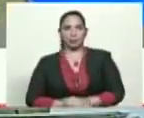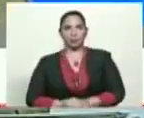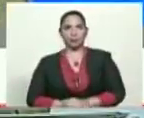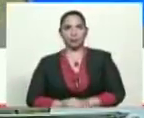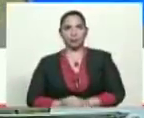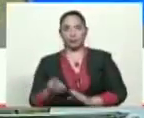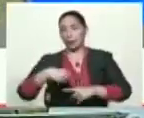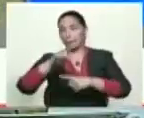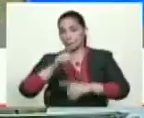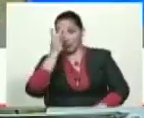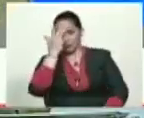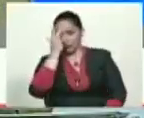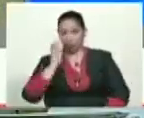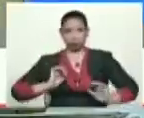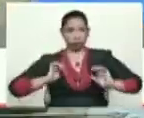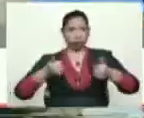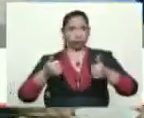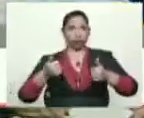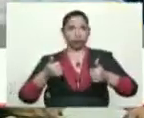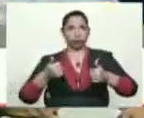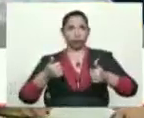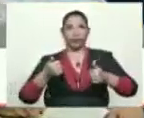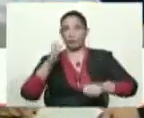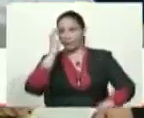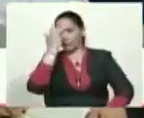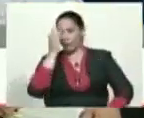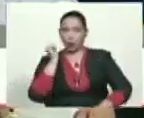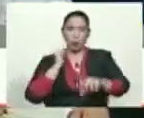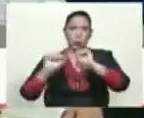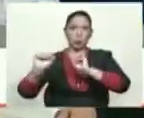primero de febrero en fiesta el febrero rebelde